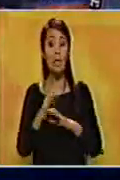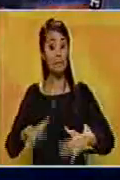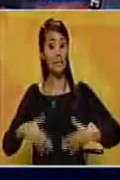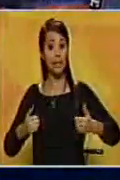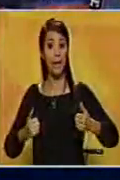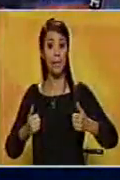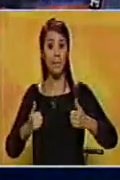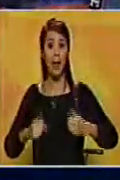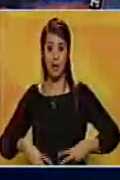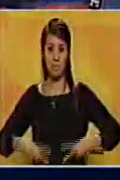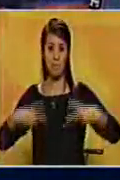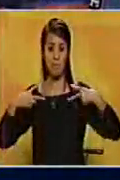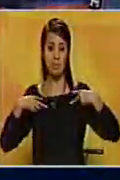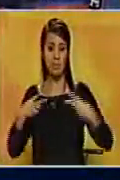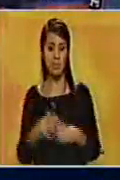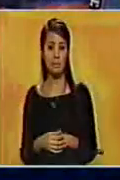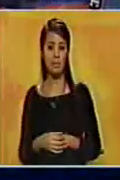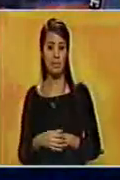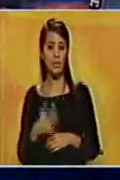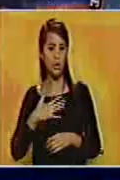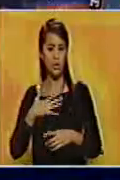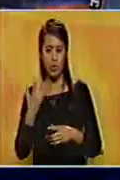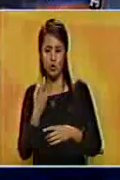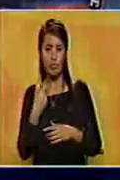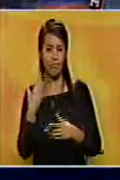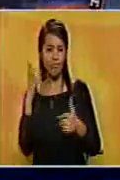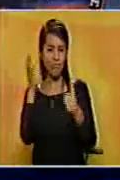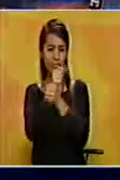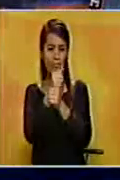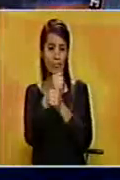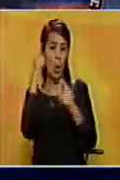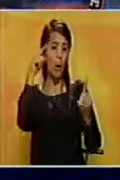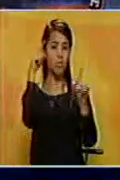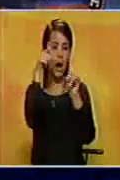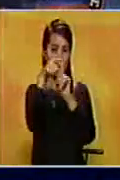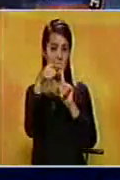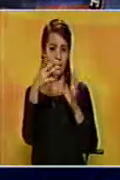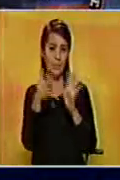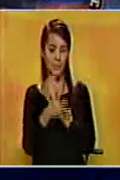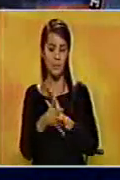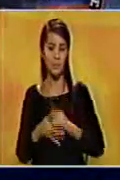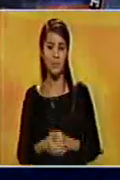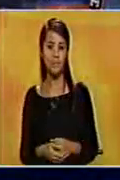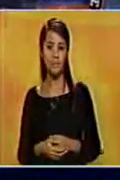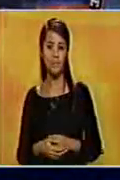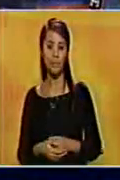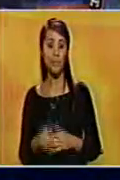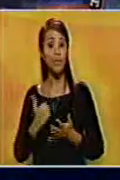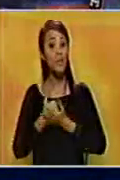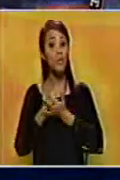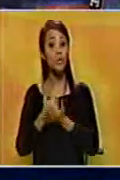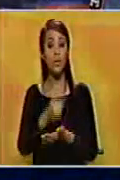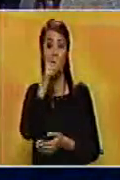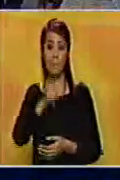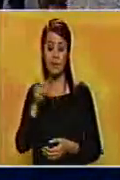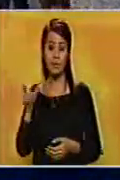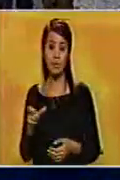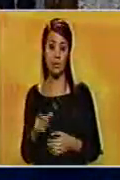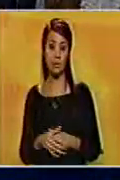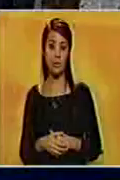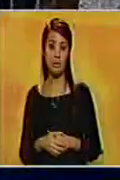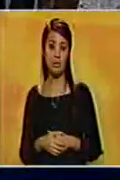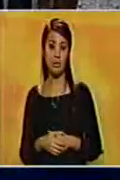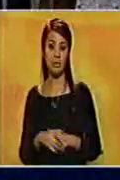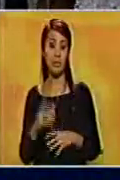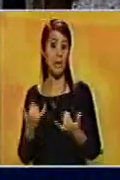vida es lo que nosotros buscamos, pues salvar una vida, ese es nuestro trabajo, ayudar a las personas. Y bueno, ahorita